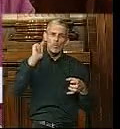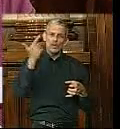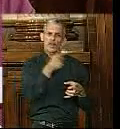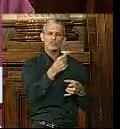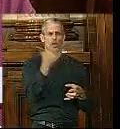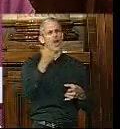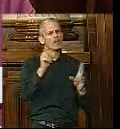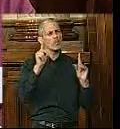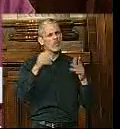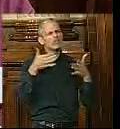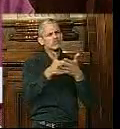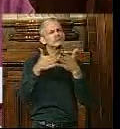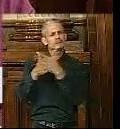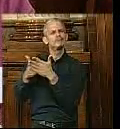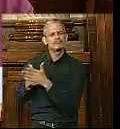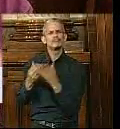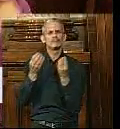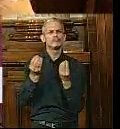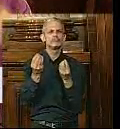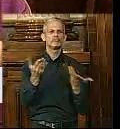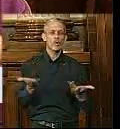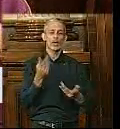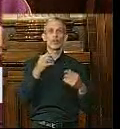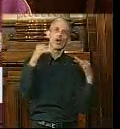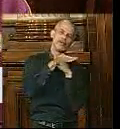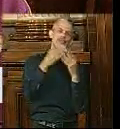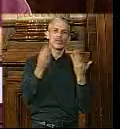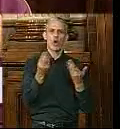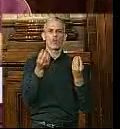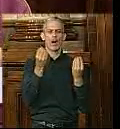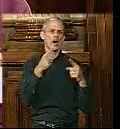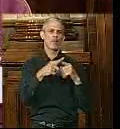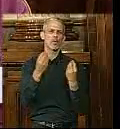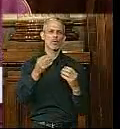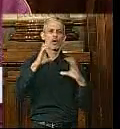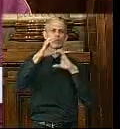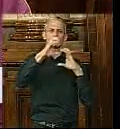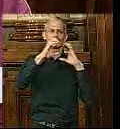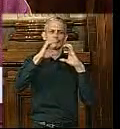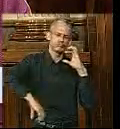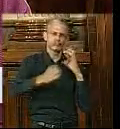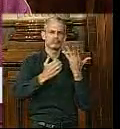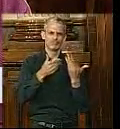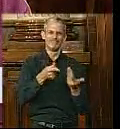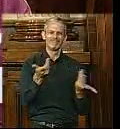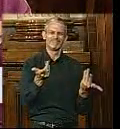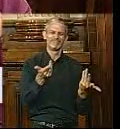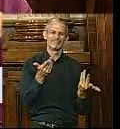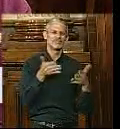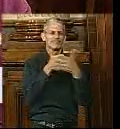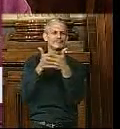tiene muchas dificultades, justamente por el tema de la lengua y el tema de la incomunicación, y el tema también de